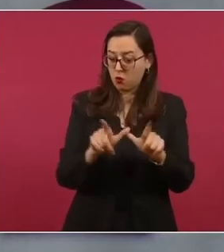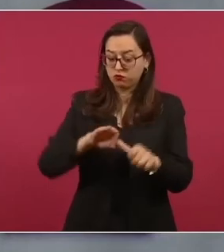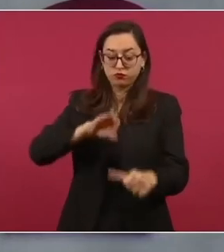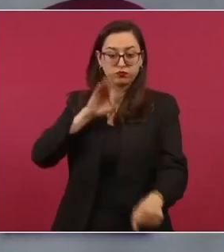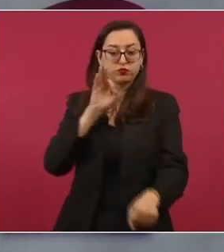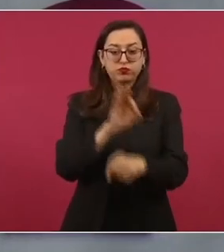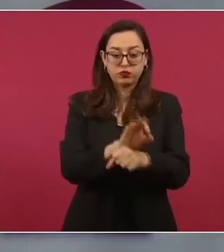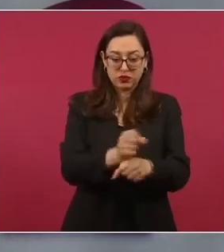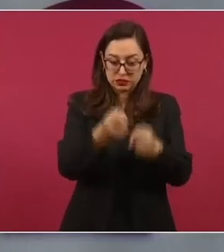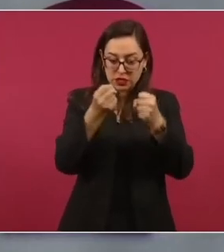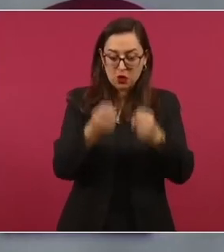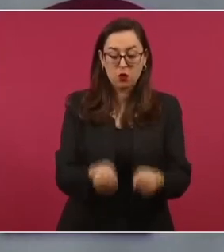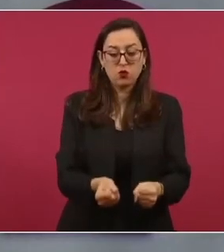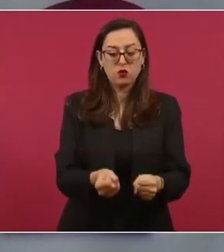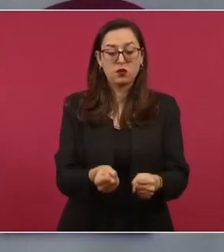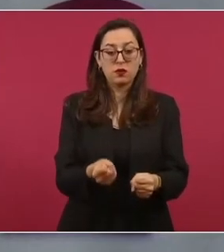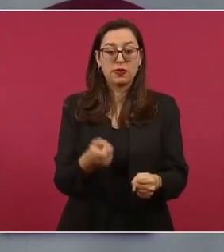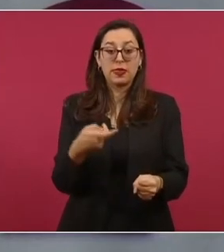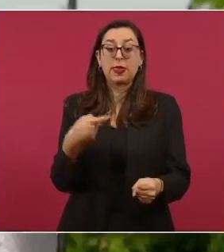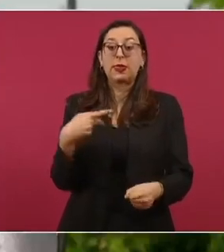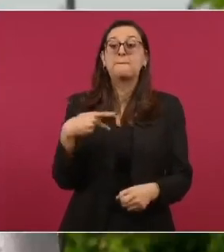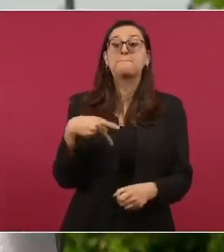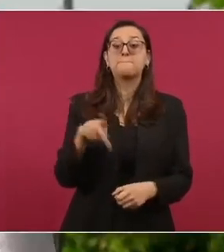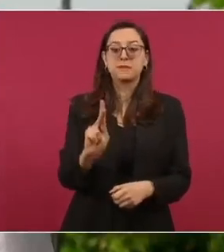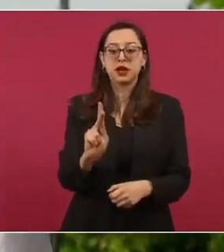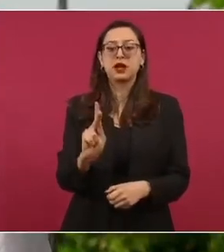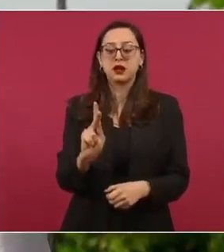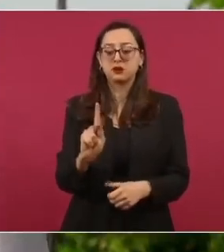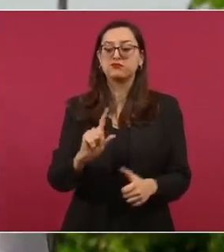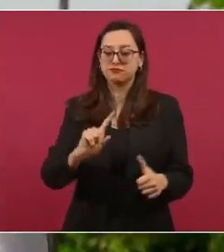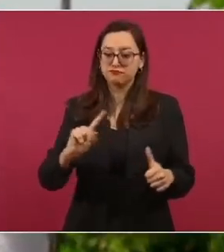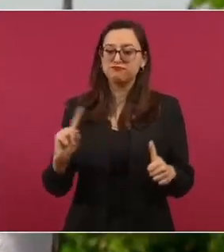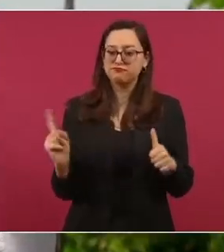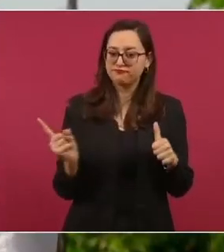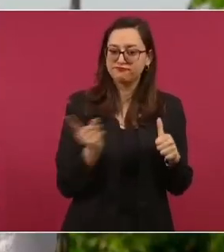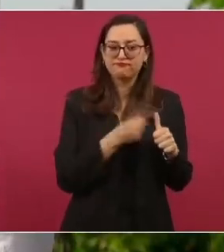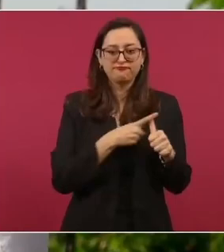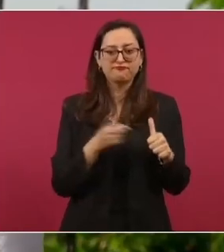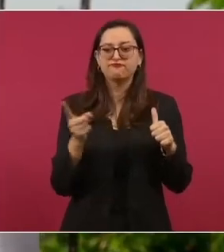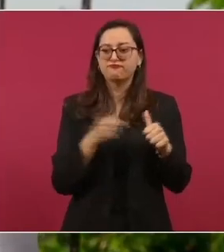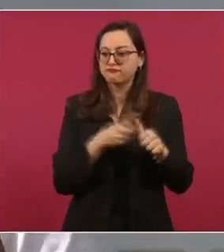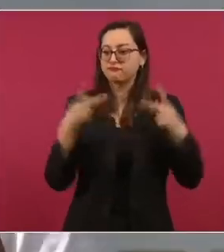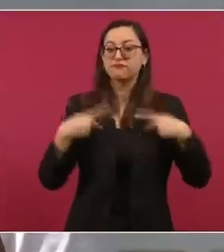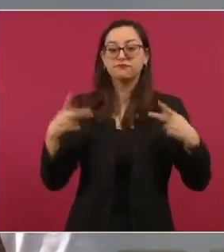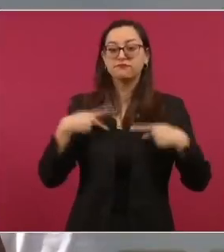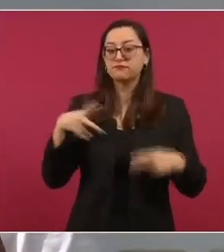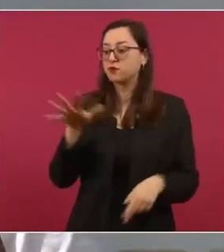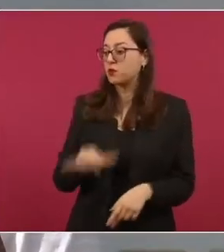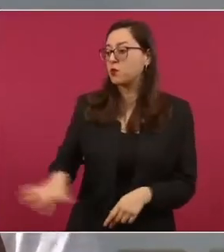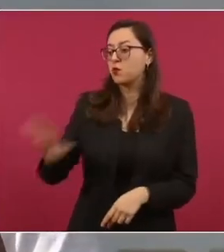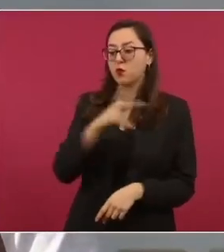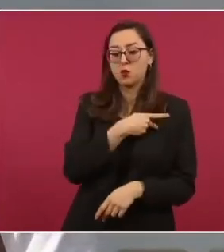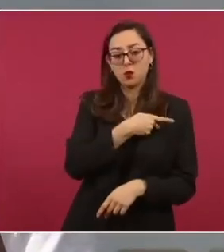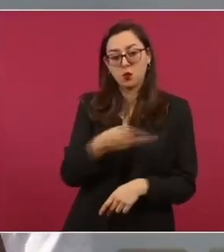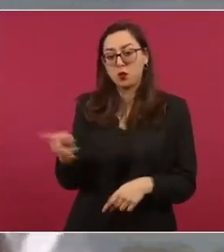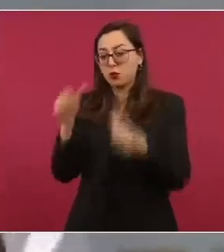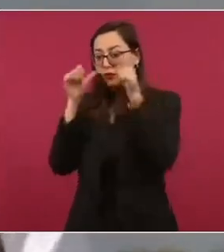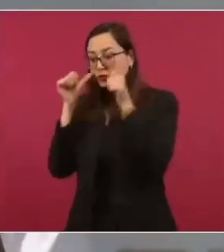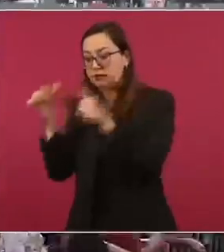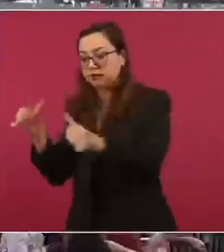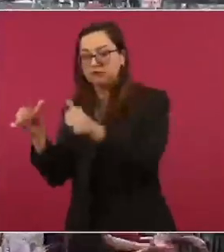pero se aplica el principio de que por el bien de todos, primero los pobres.